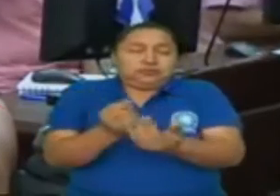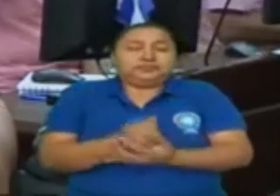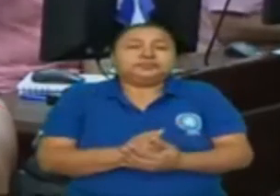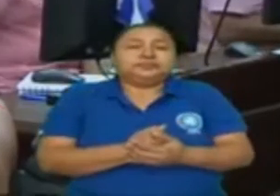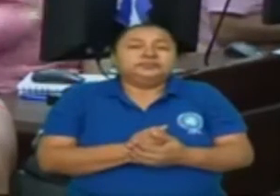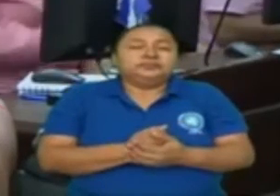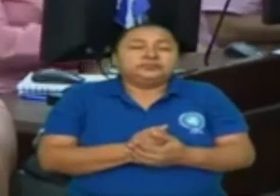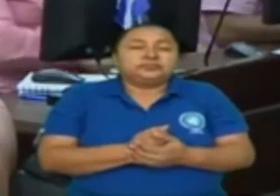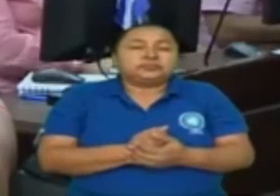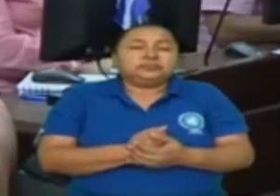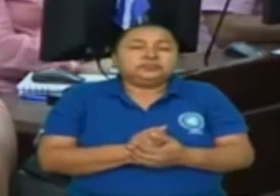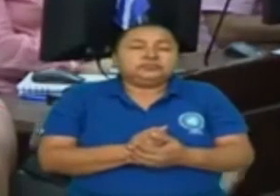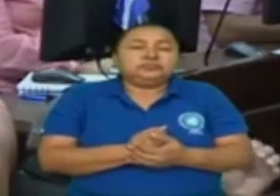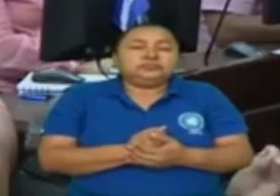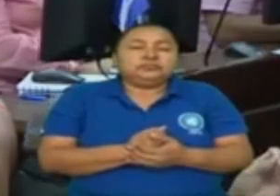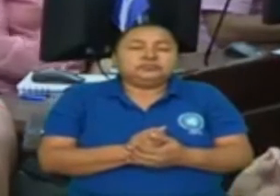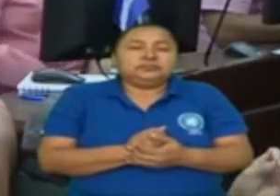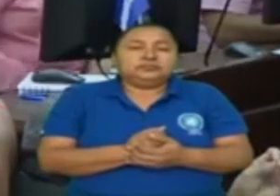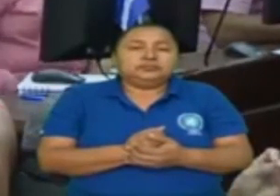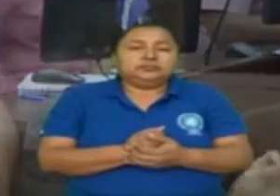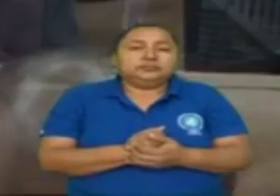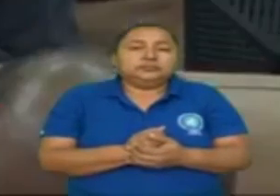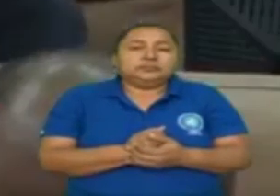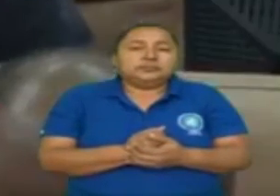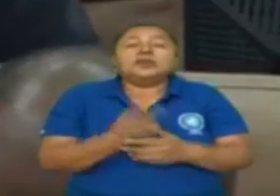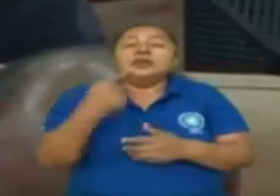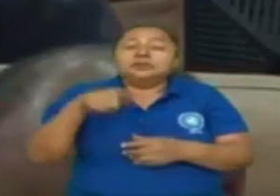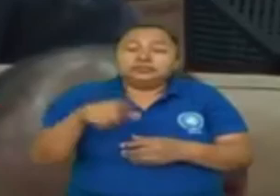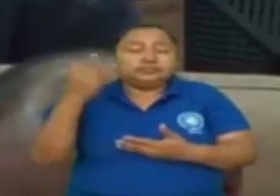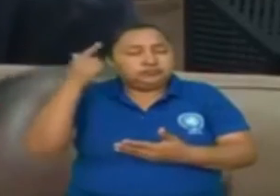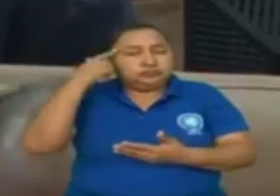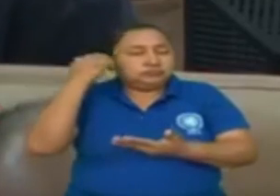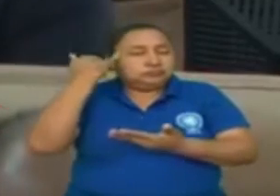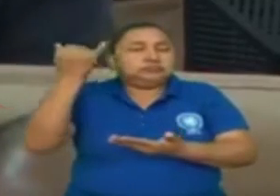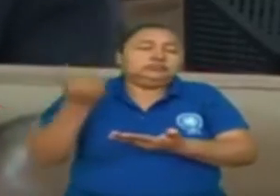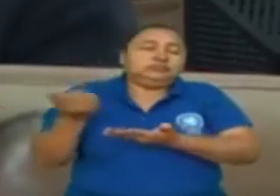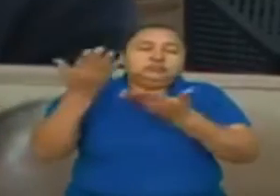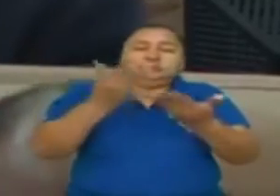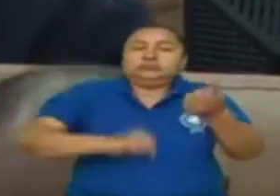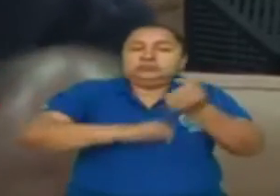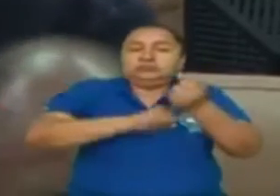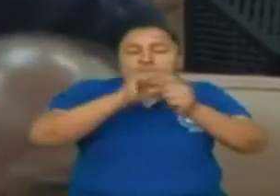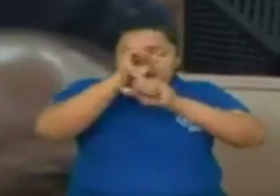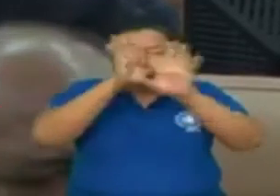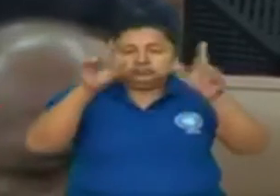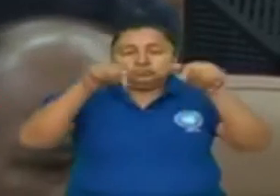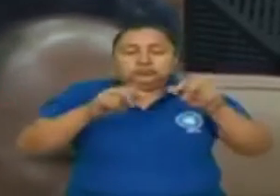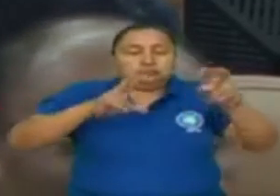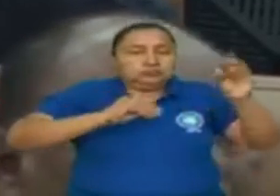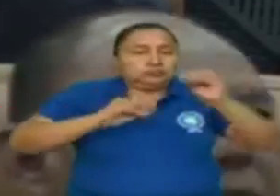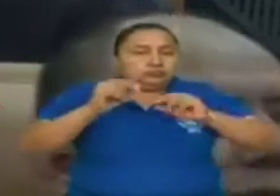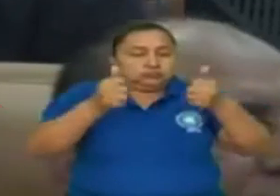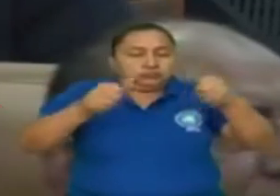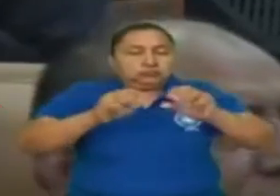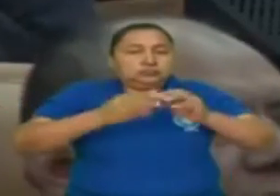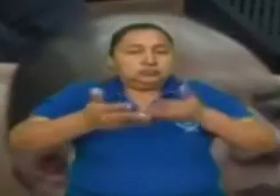internacionales. Aportamos a la transparencia en estas negociaciones. Y